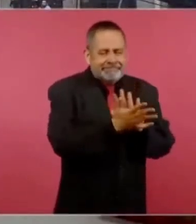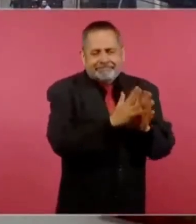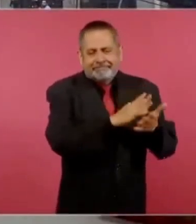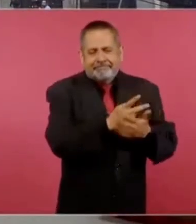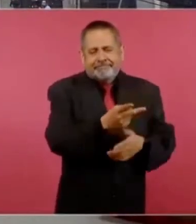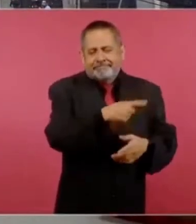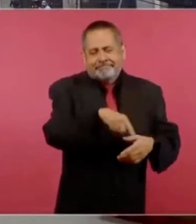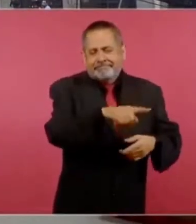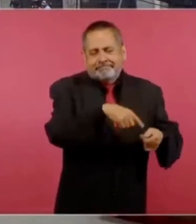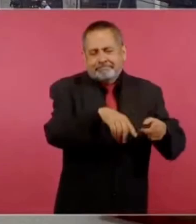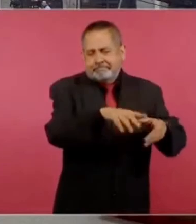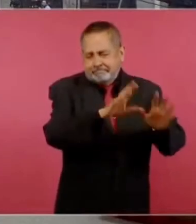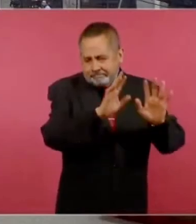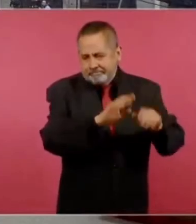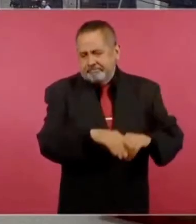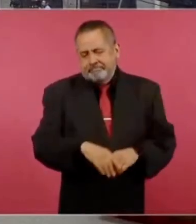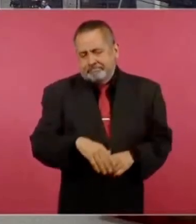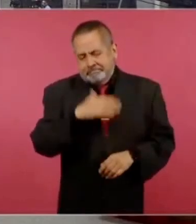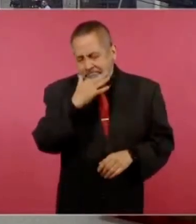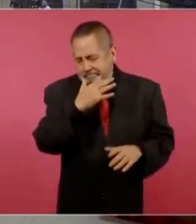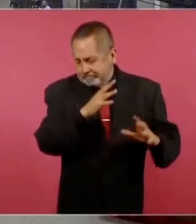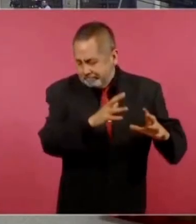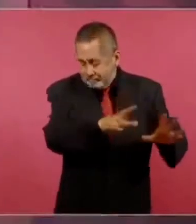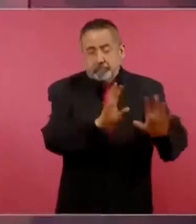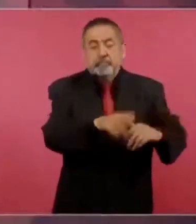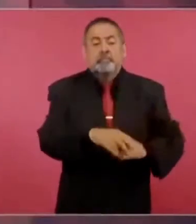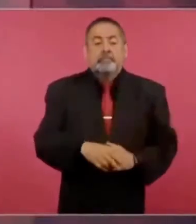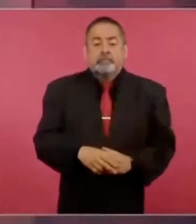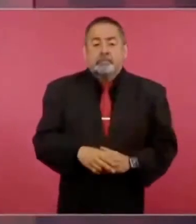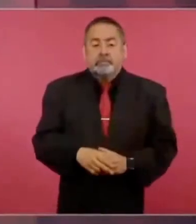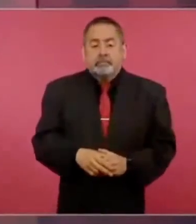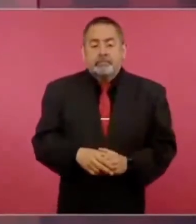acuerdo, esos enjuagues,